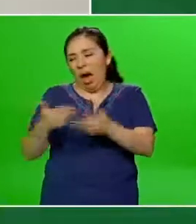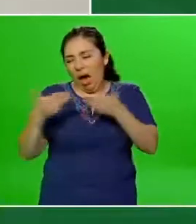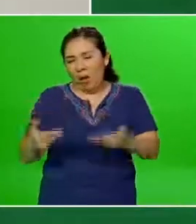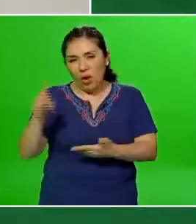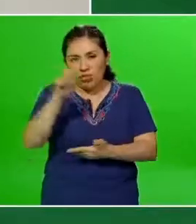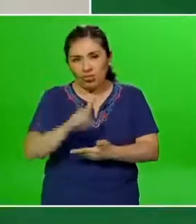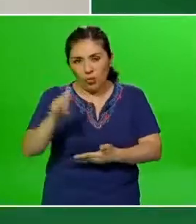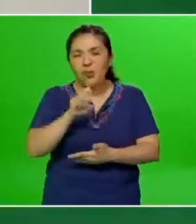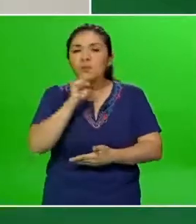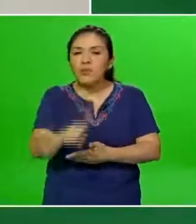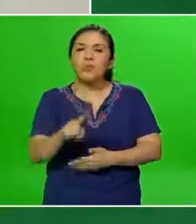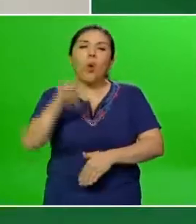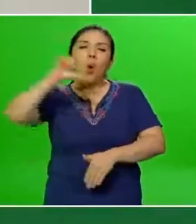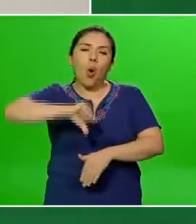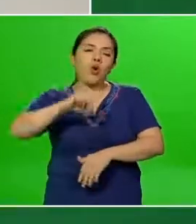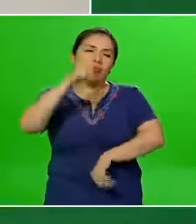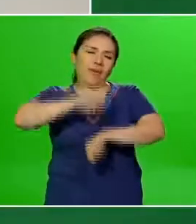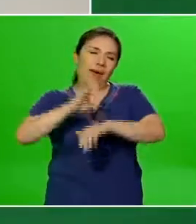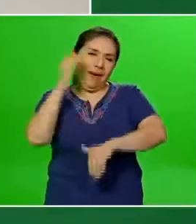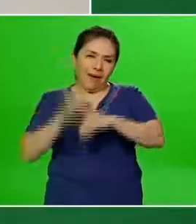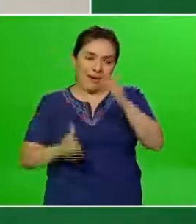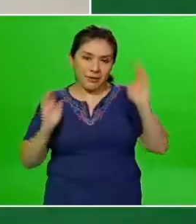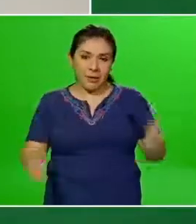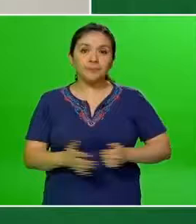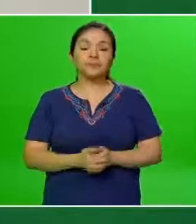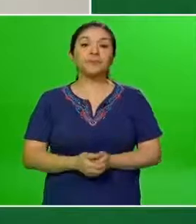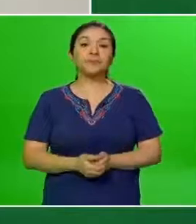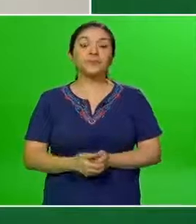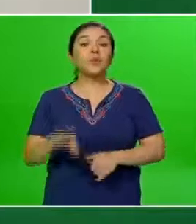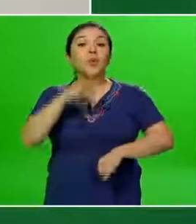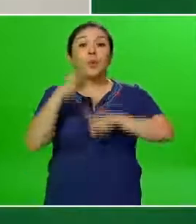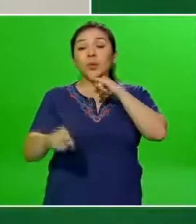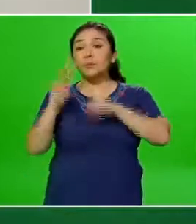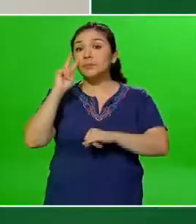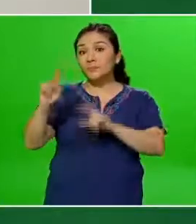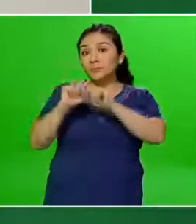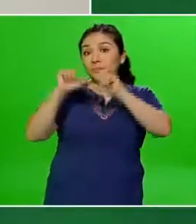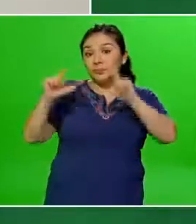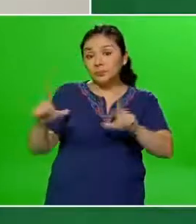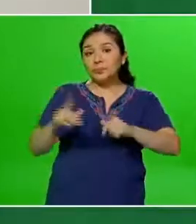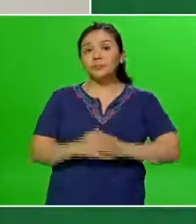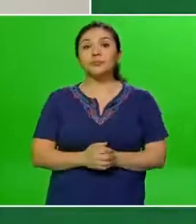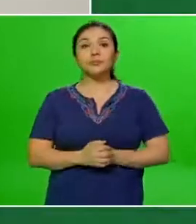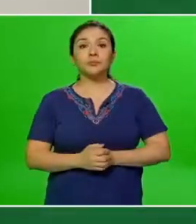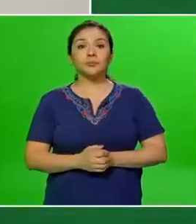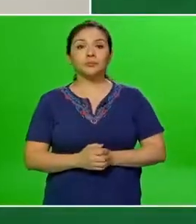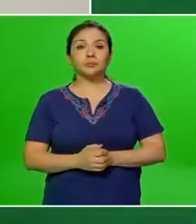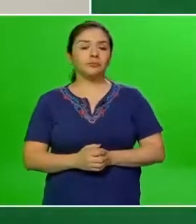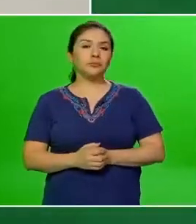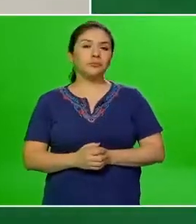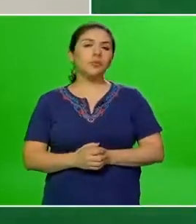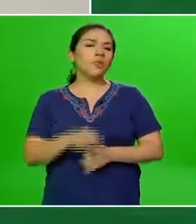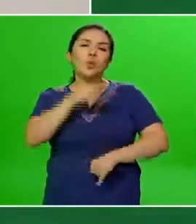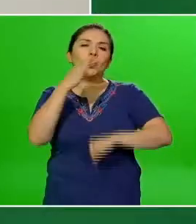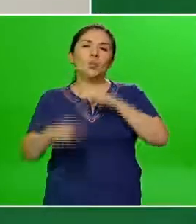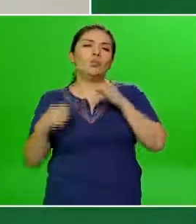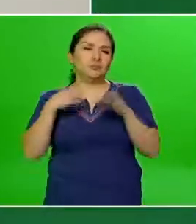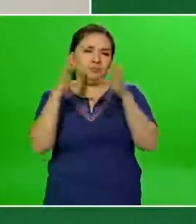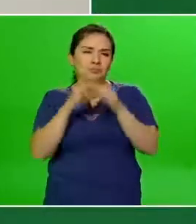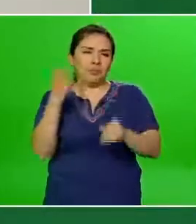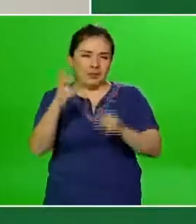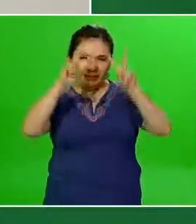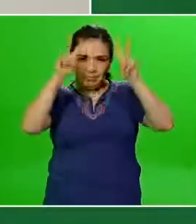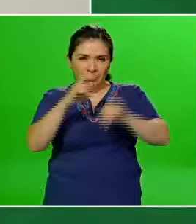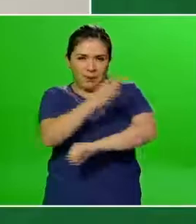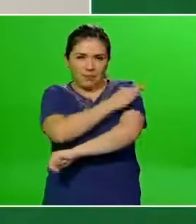estaríamos cerrando el día de hoy. Y bueno, en nuestra última diapositiva, para terminar con este